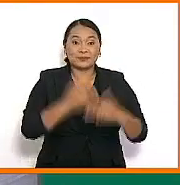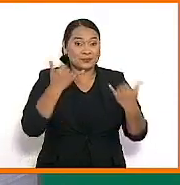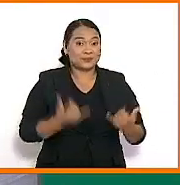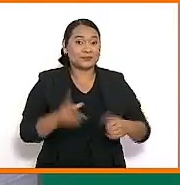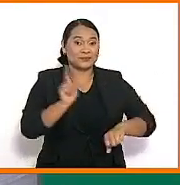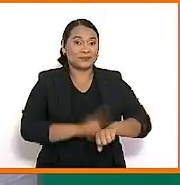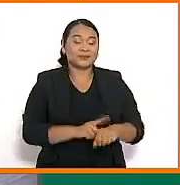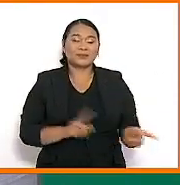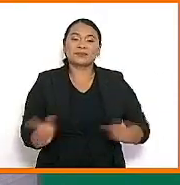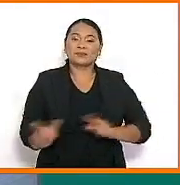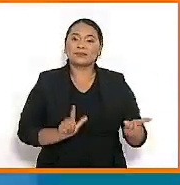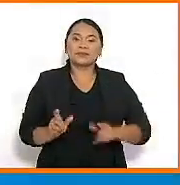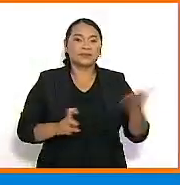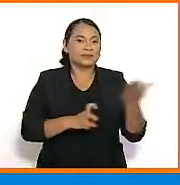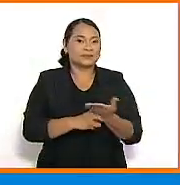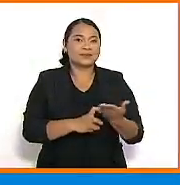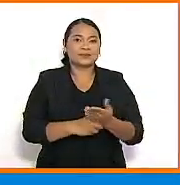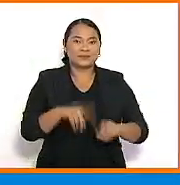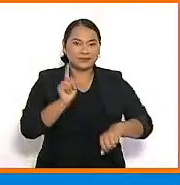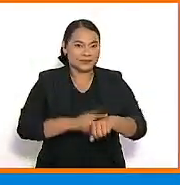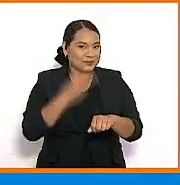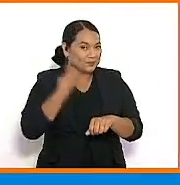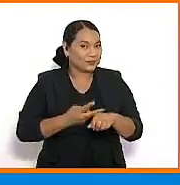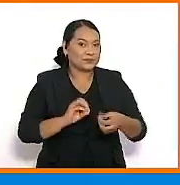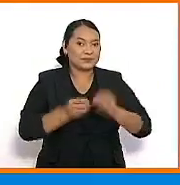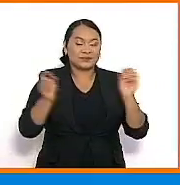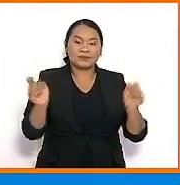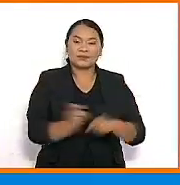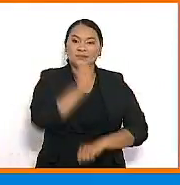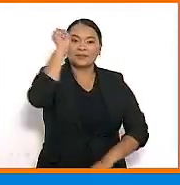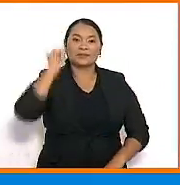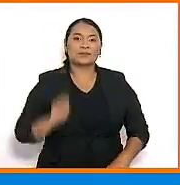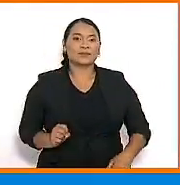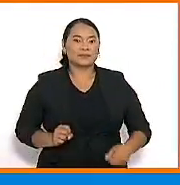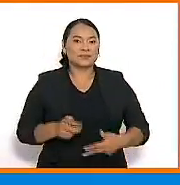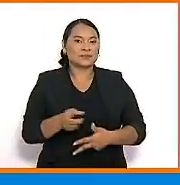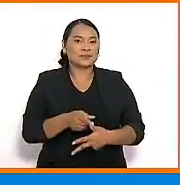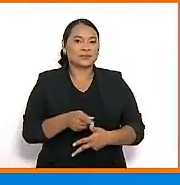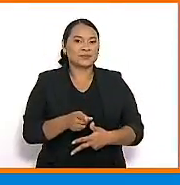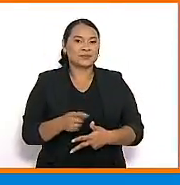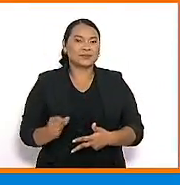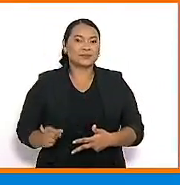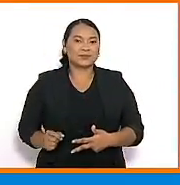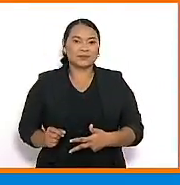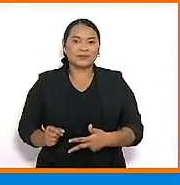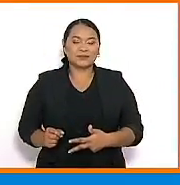espero que tengas tu boleto en mano, porque tu primer número ganador es